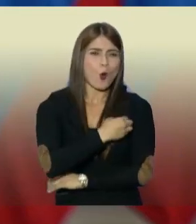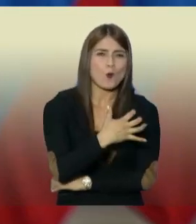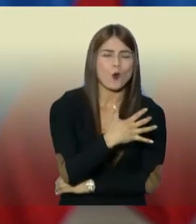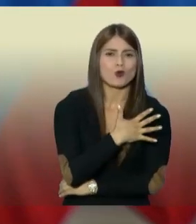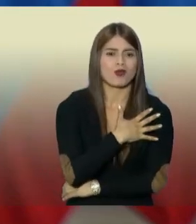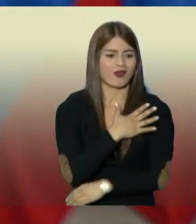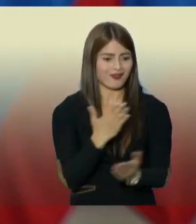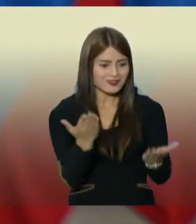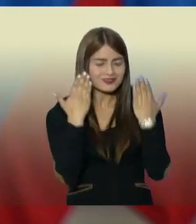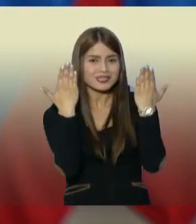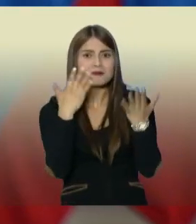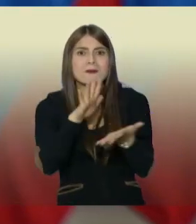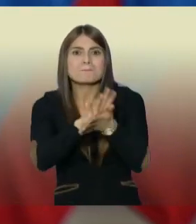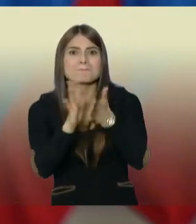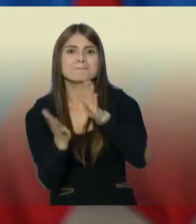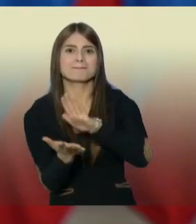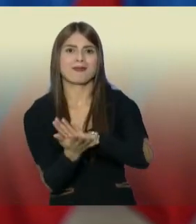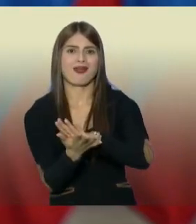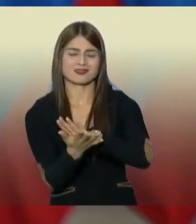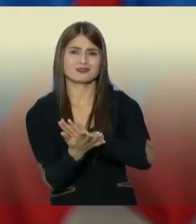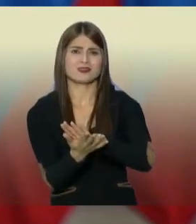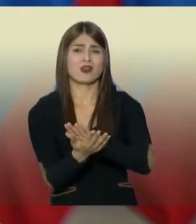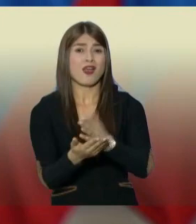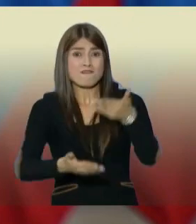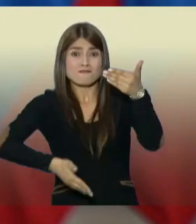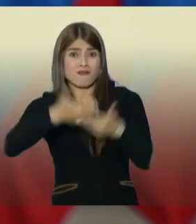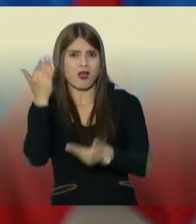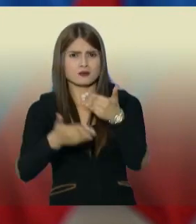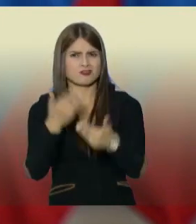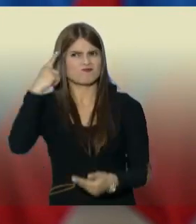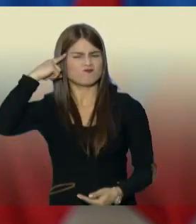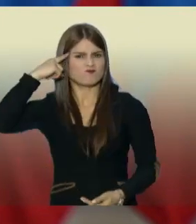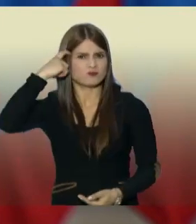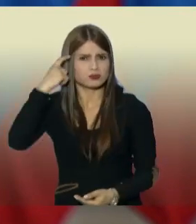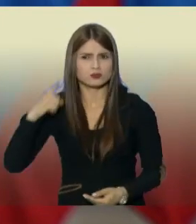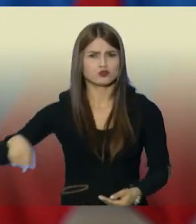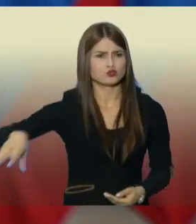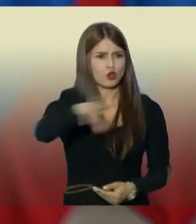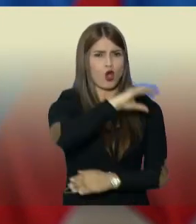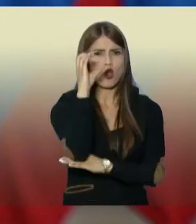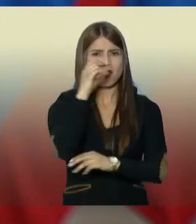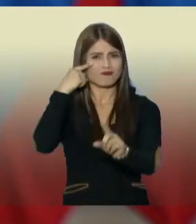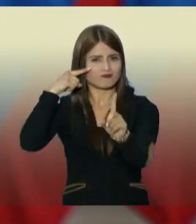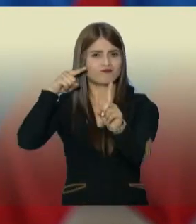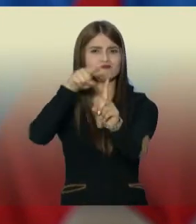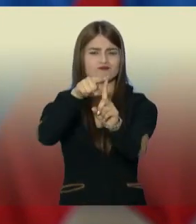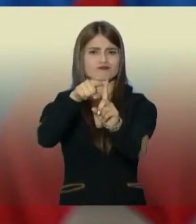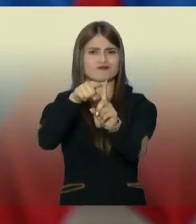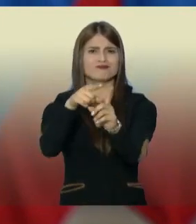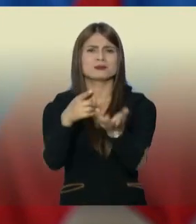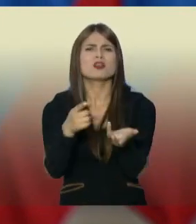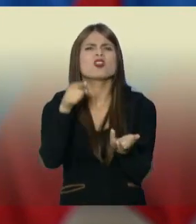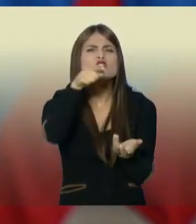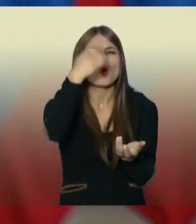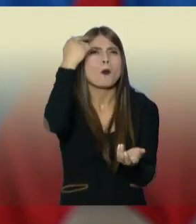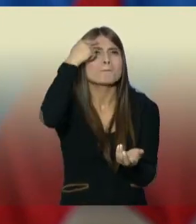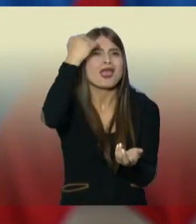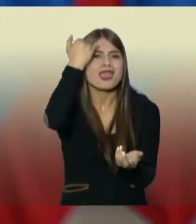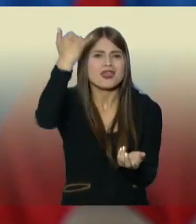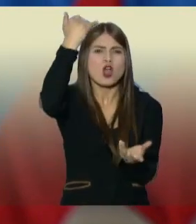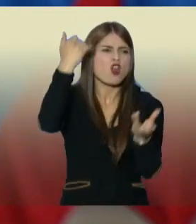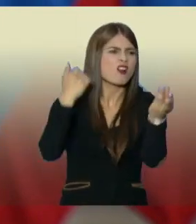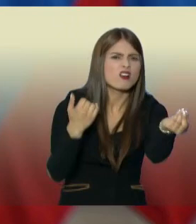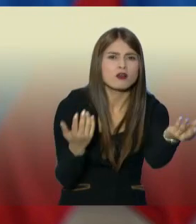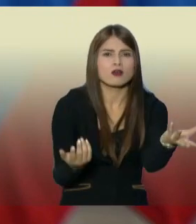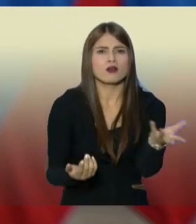Paz es un es un inmenso desafío que nos convoca a todos los colombianos No importa la ideología no importa